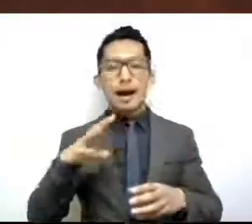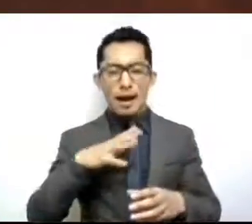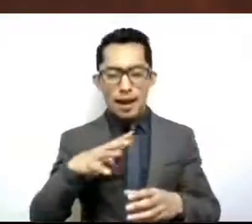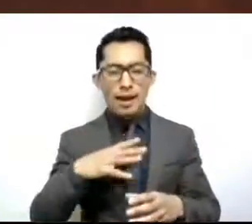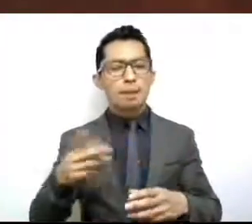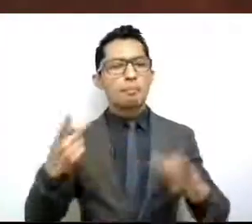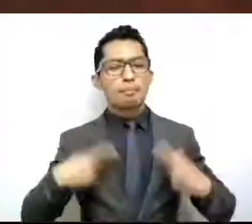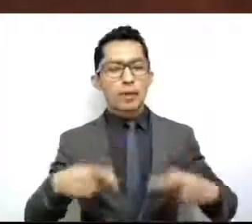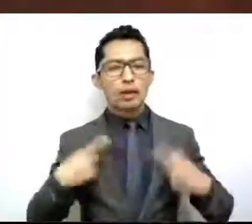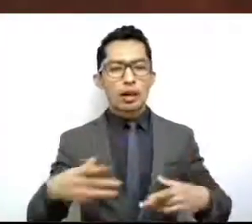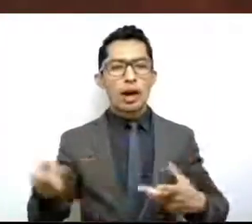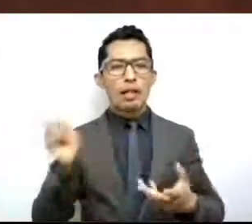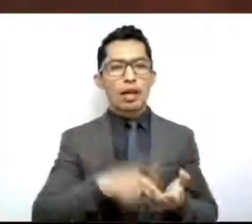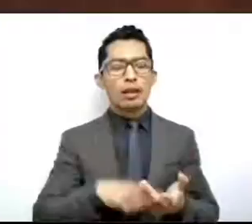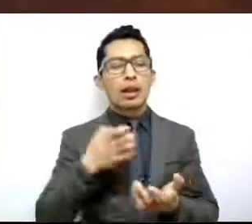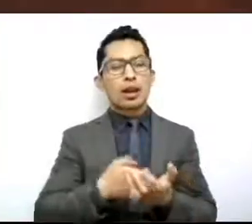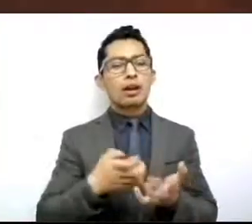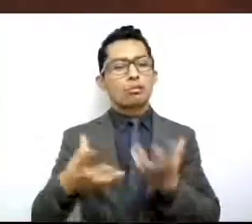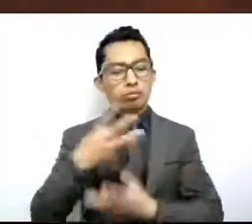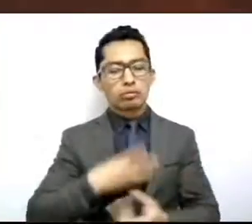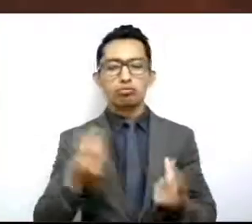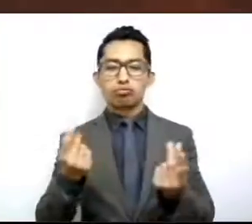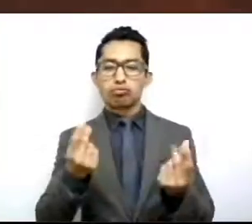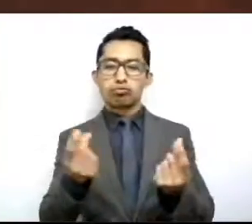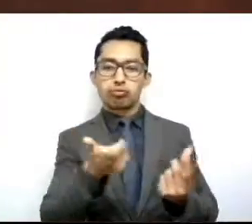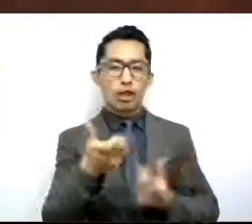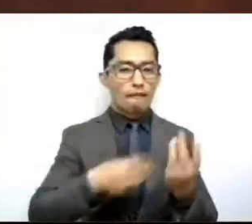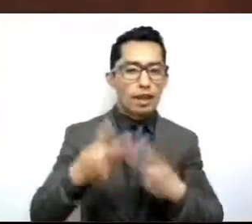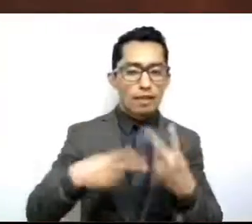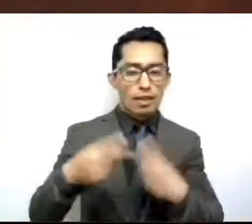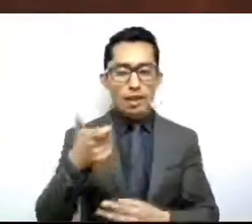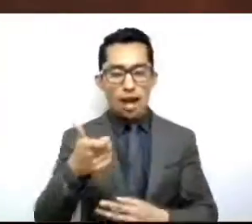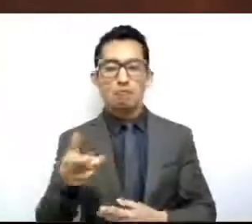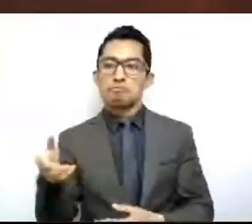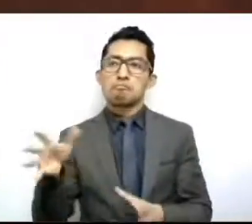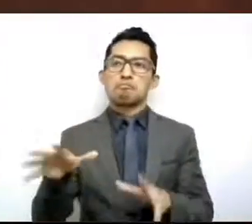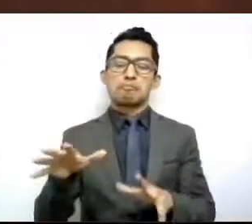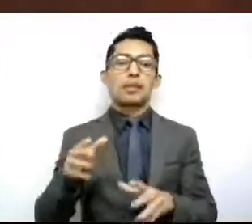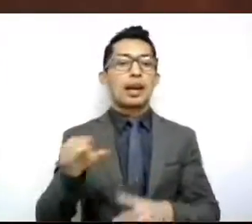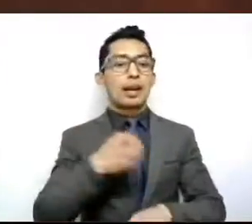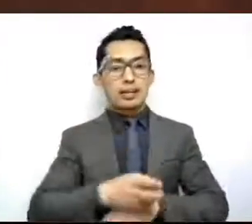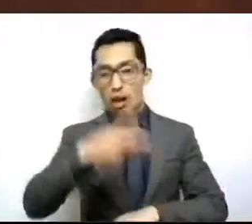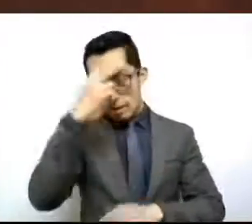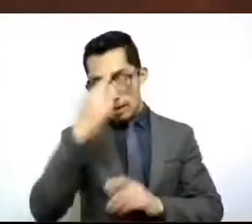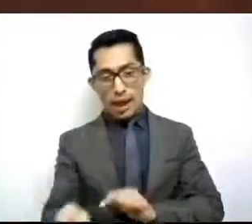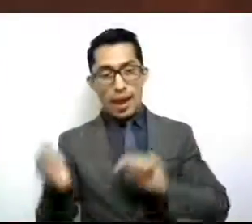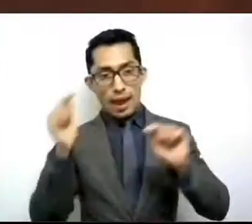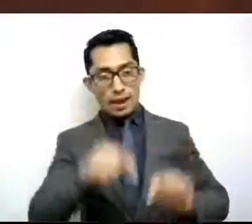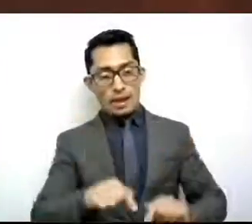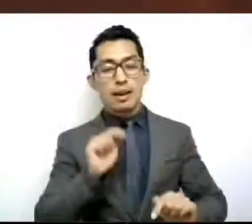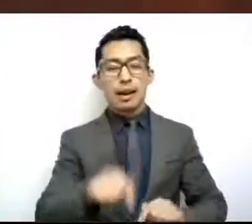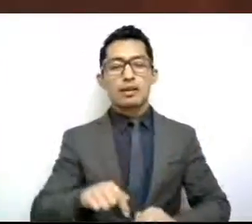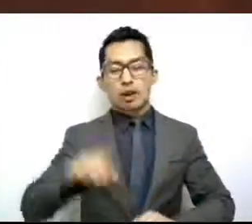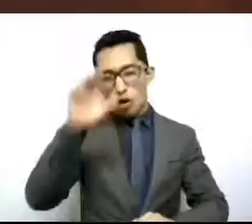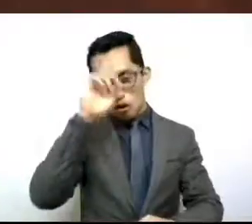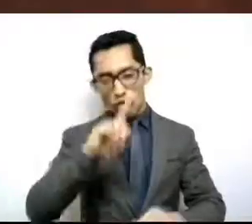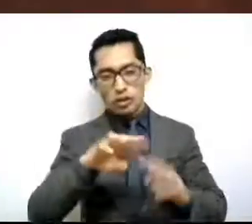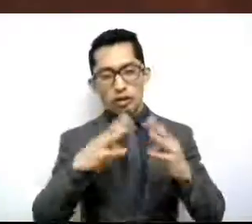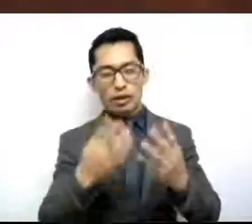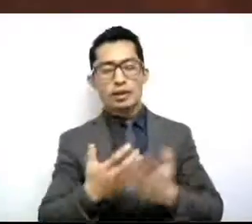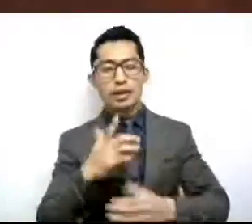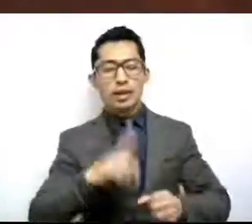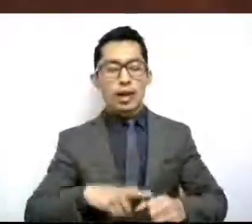población económicamente activa. Concretamente en el Estado de México, según el Consejo Estatal de Población